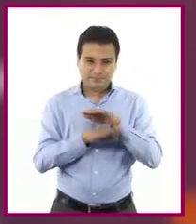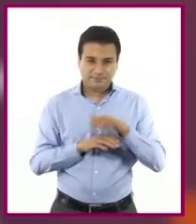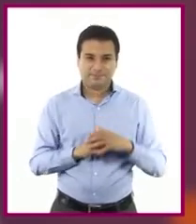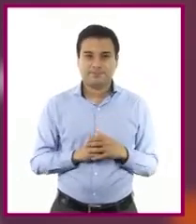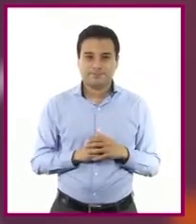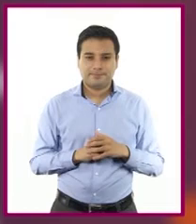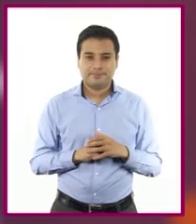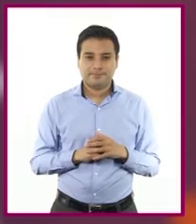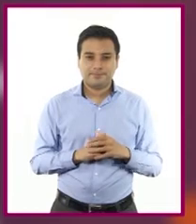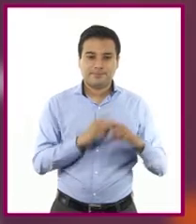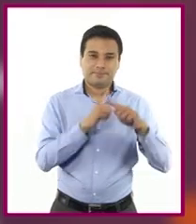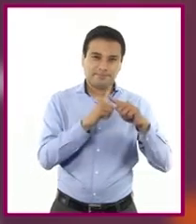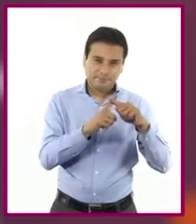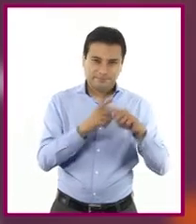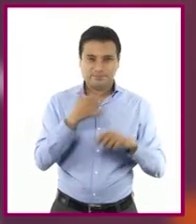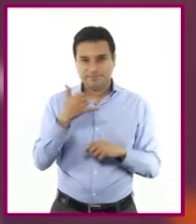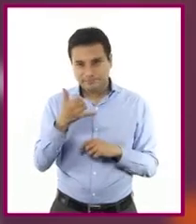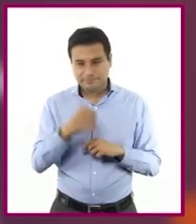Cromosomas, genes y ADN.